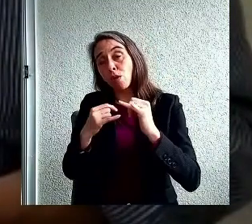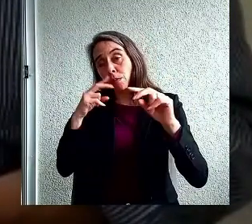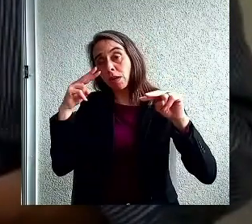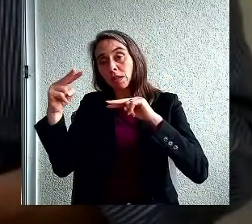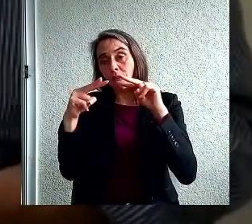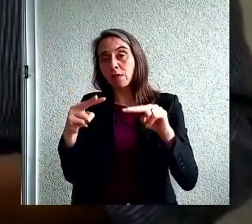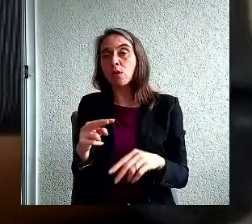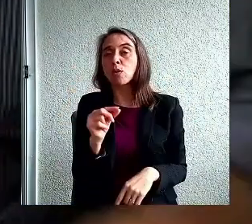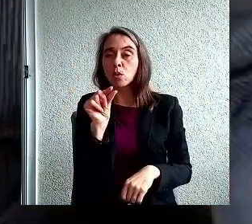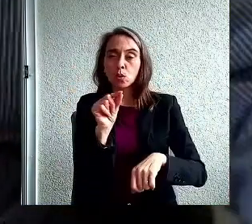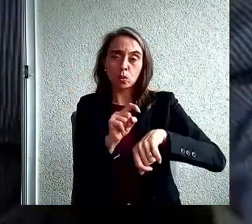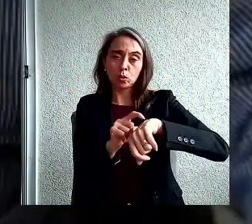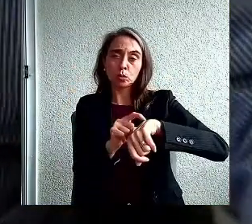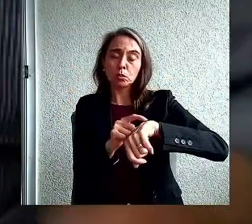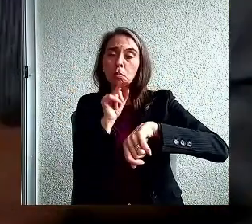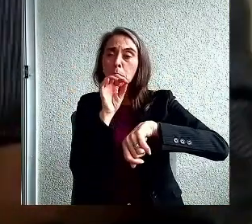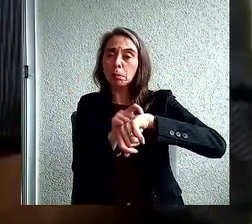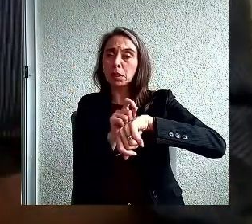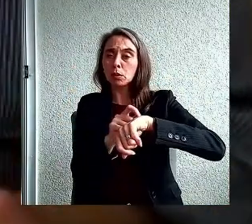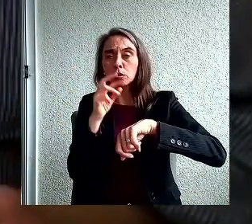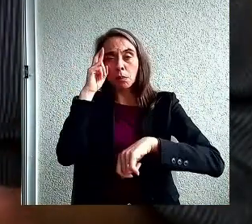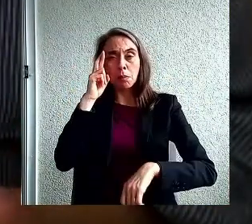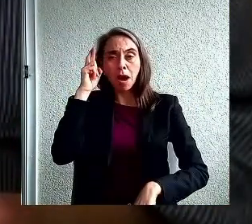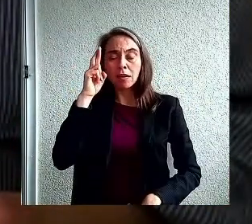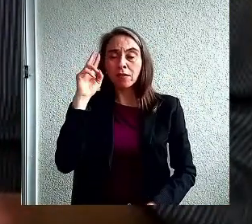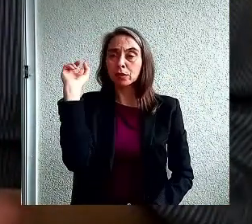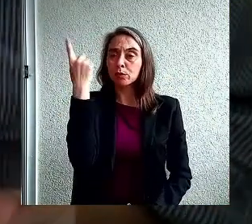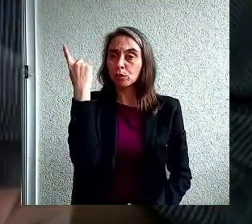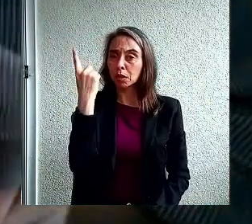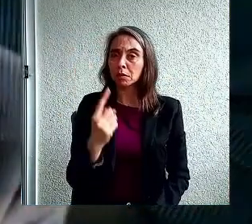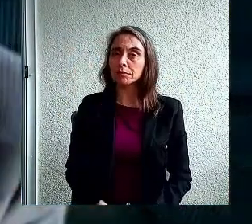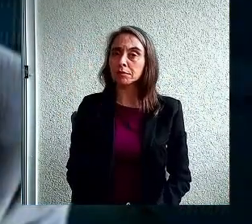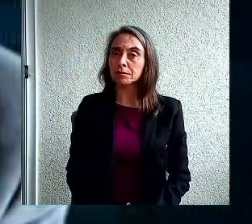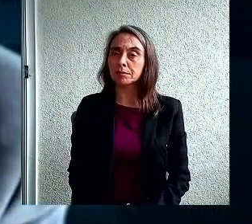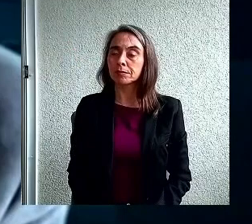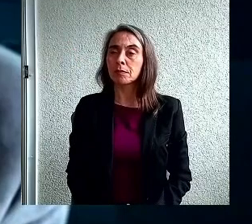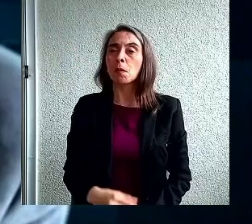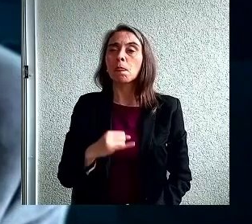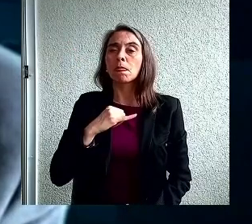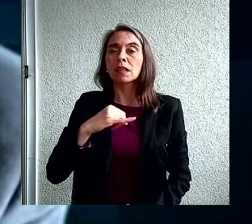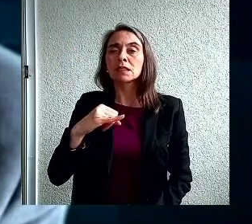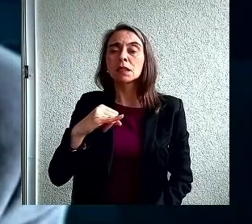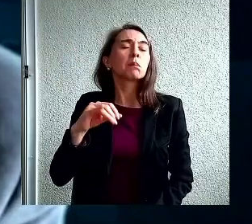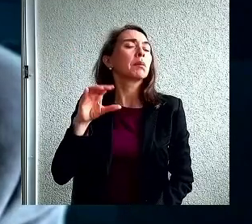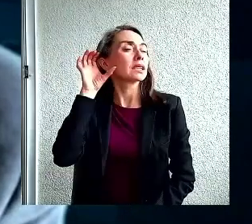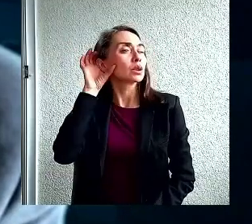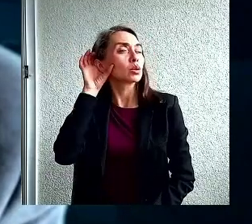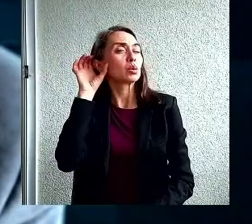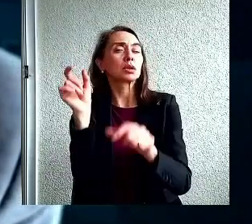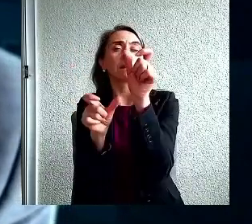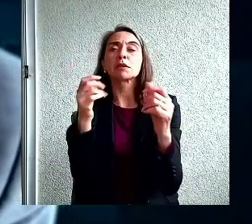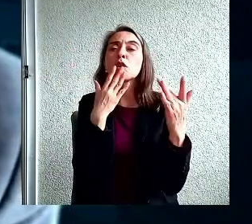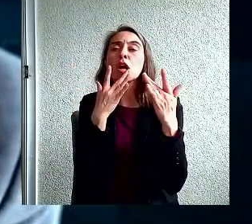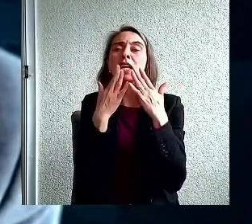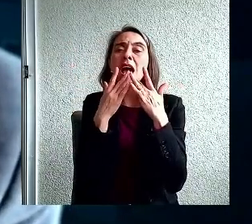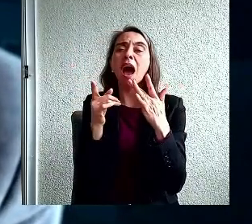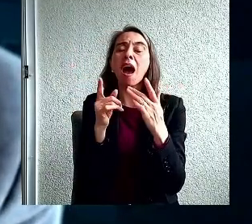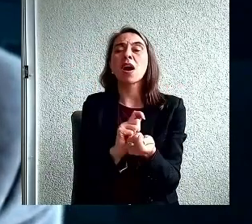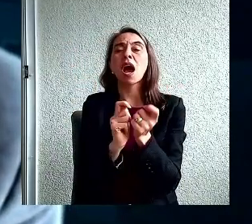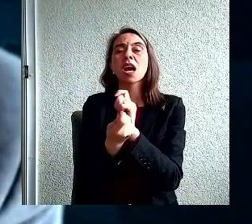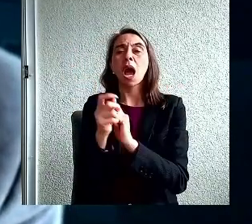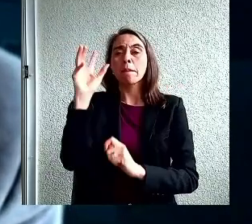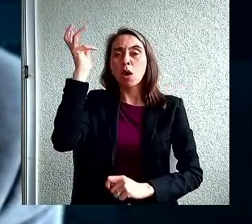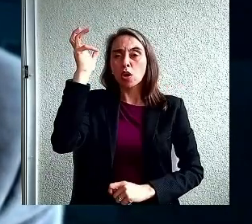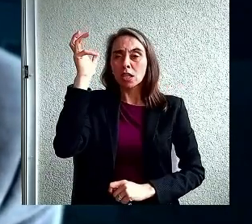escucha hablar de cambio climático y se empiezan a analizar los impactos alrededor del mundo y dónde va a subir el agua, etcétera,